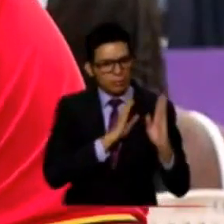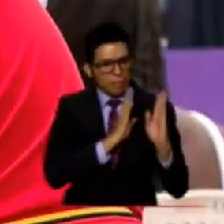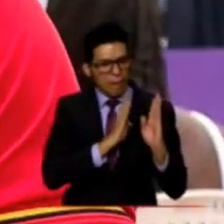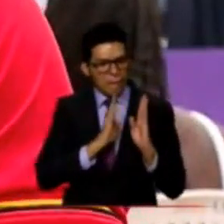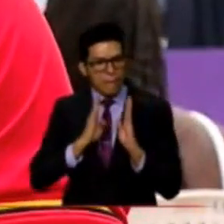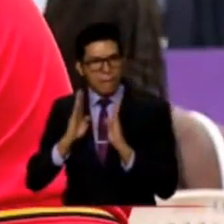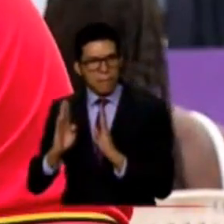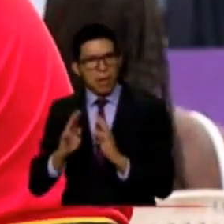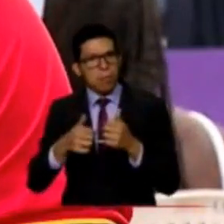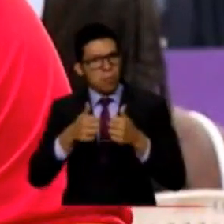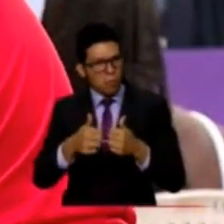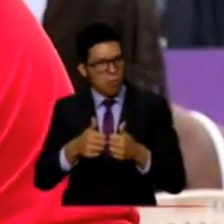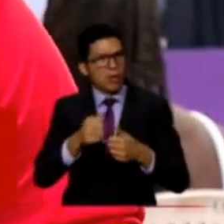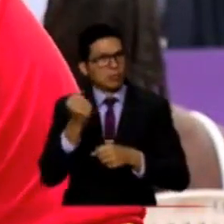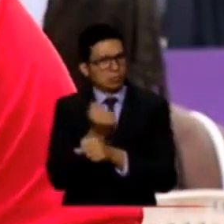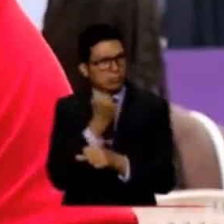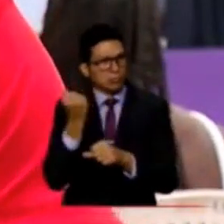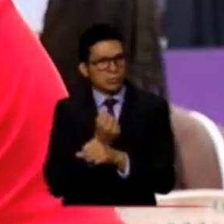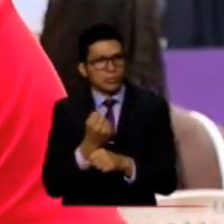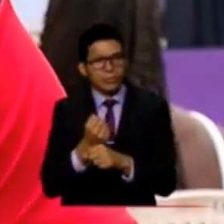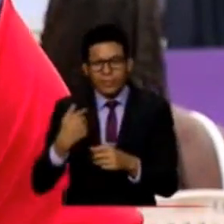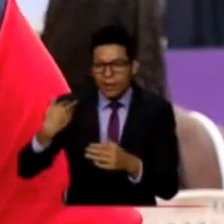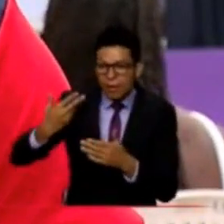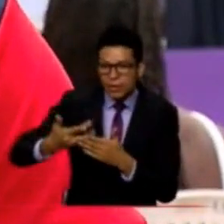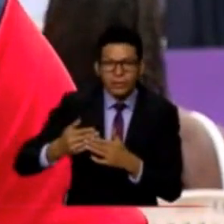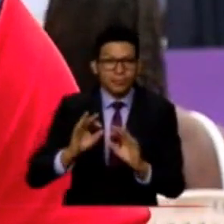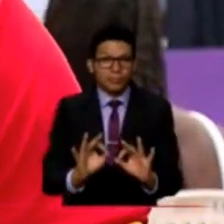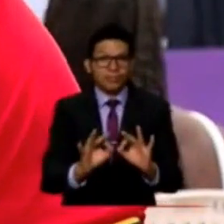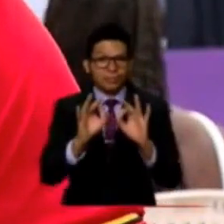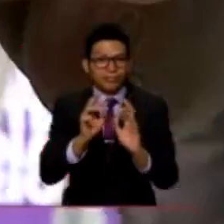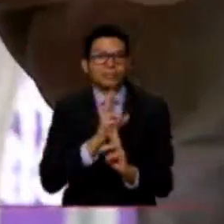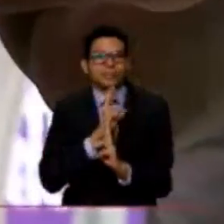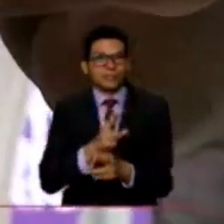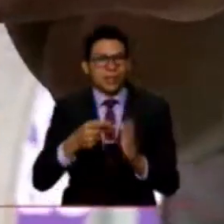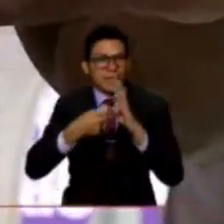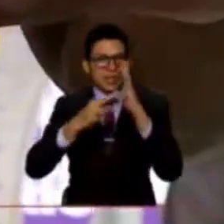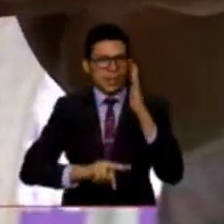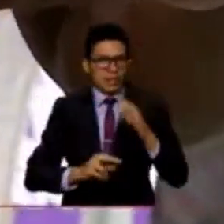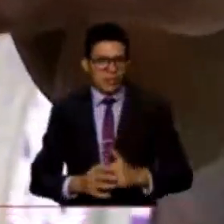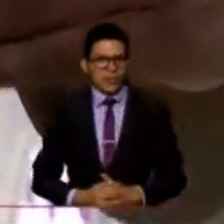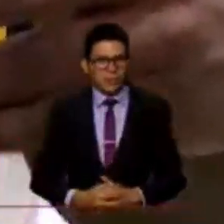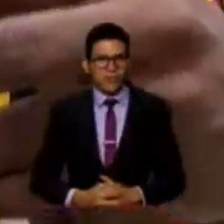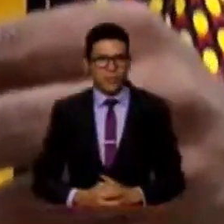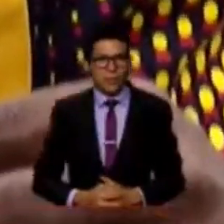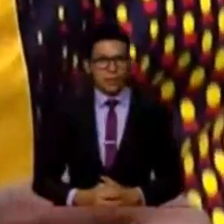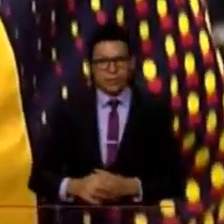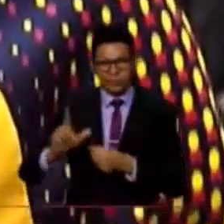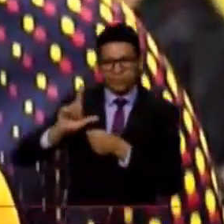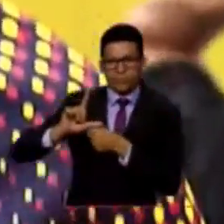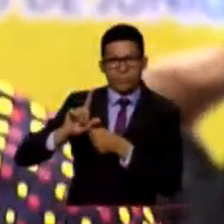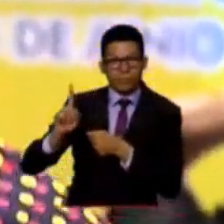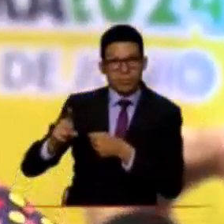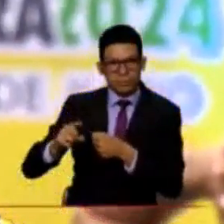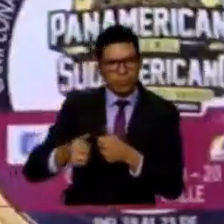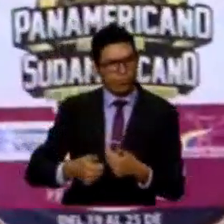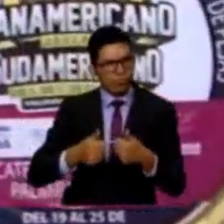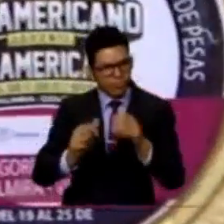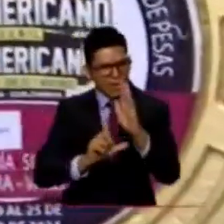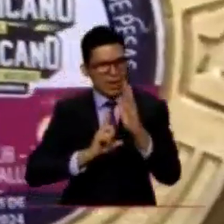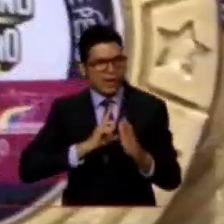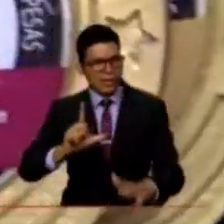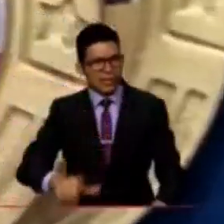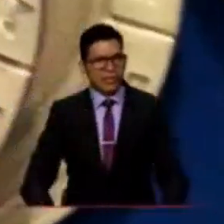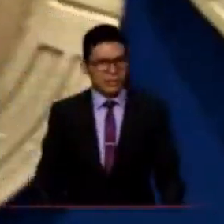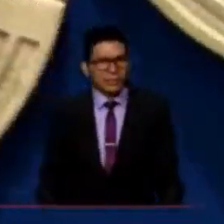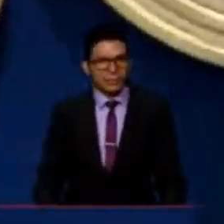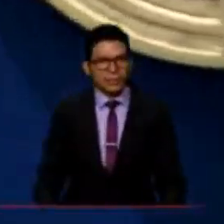de trabajo y pues hasta el día de hoy se han venido dando unos excelentes resultados a nivel técnico. Los locales no desentonan y lideran el medallero general.